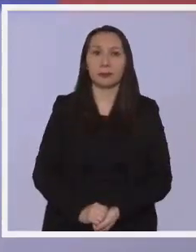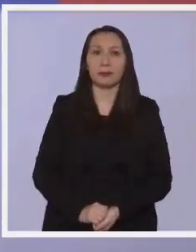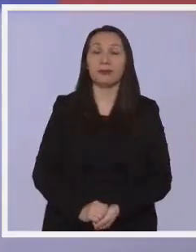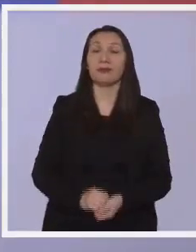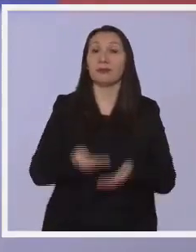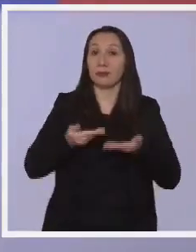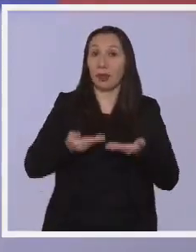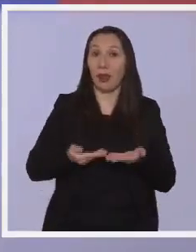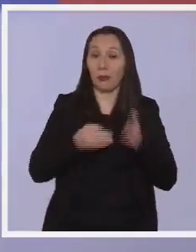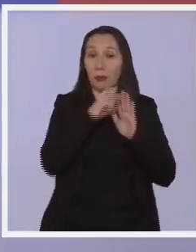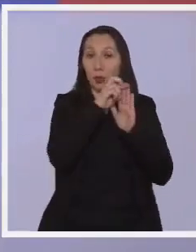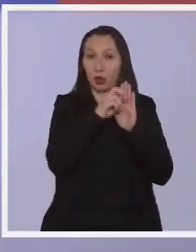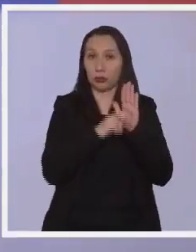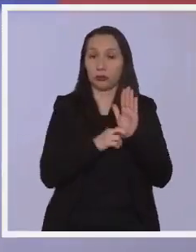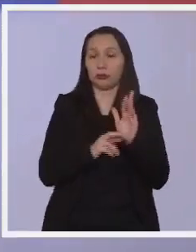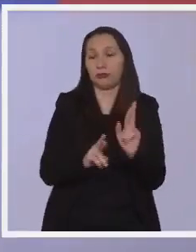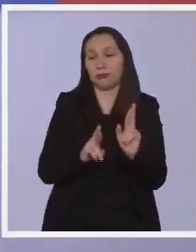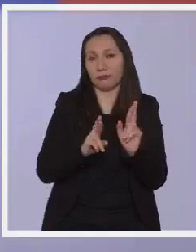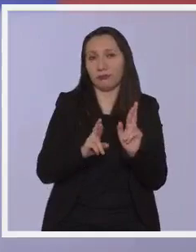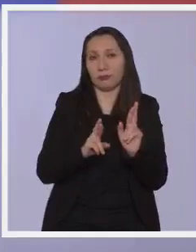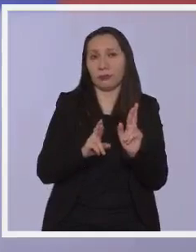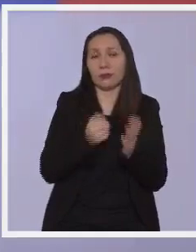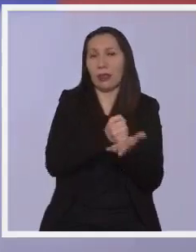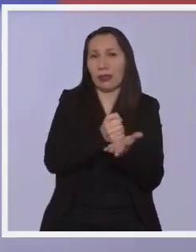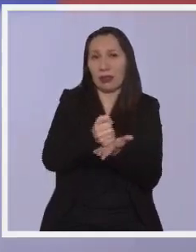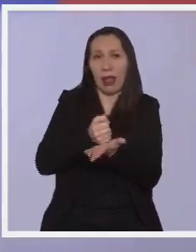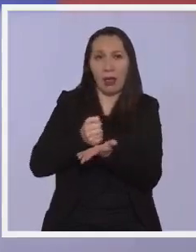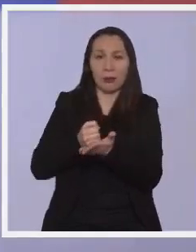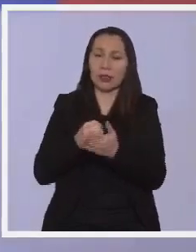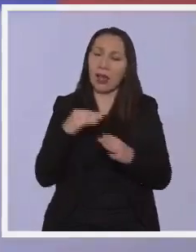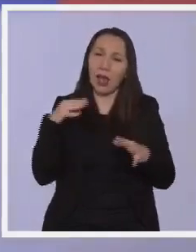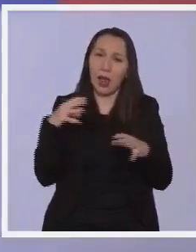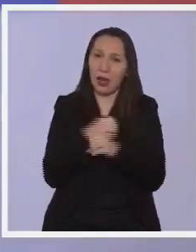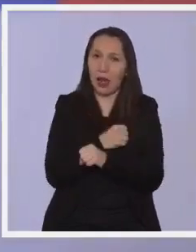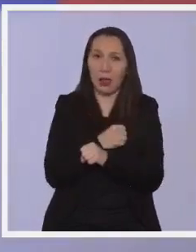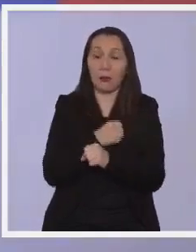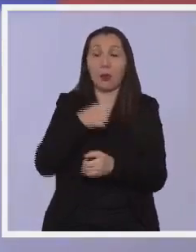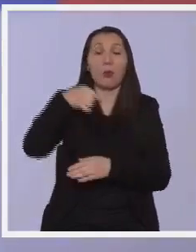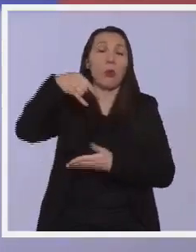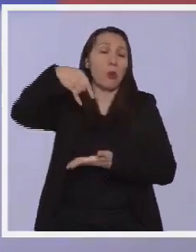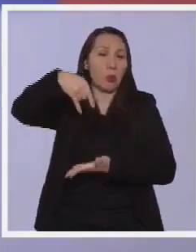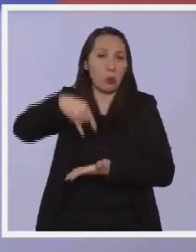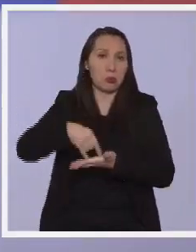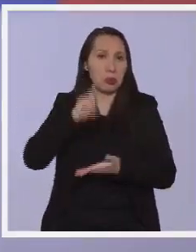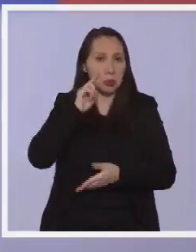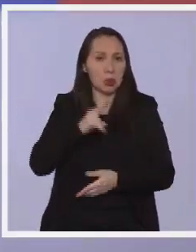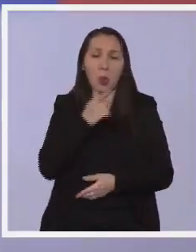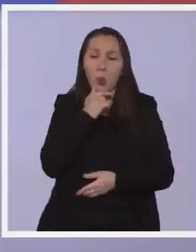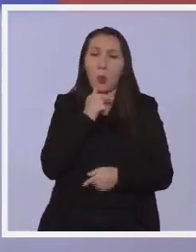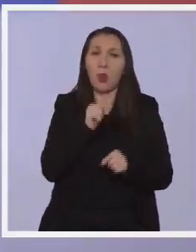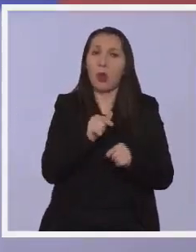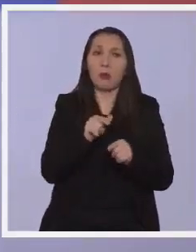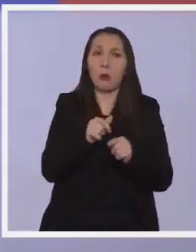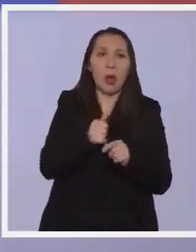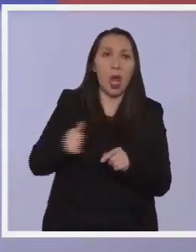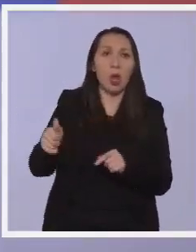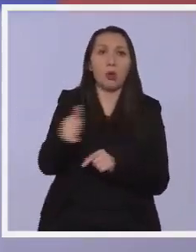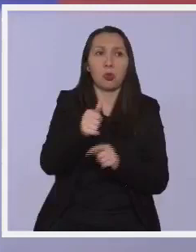Este proyecto espero que se tramite rápidamente en el Congreso, no me cabe ninguna duda que va a ser así porque es muy